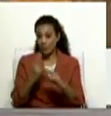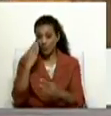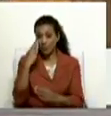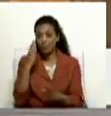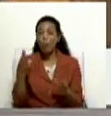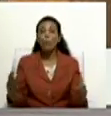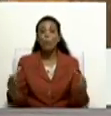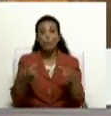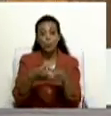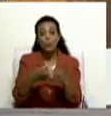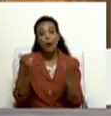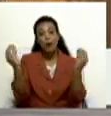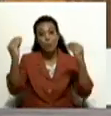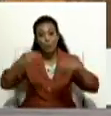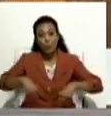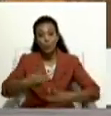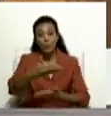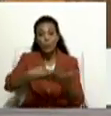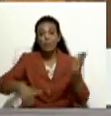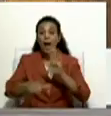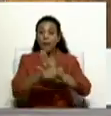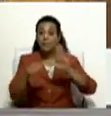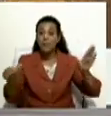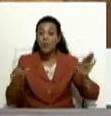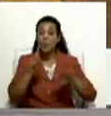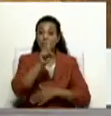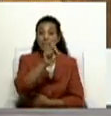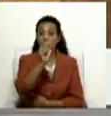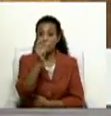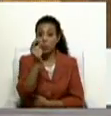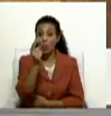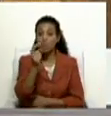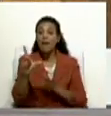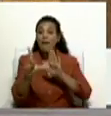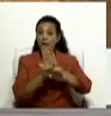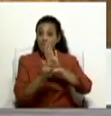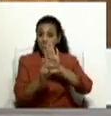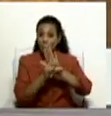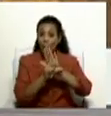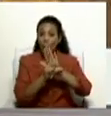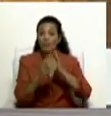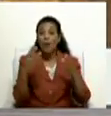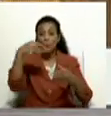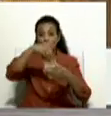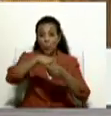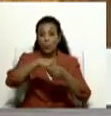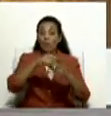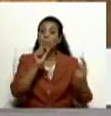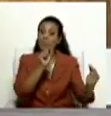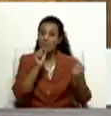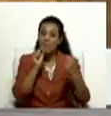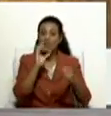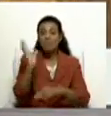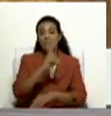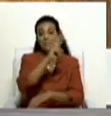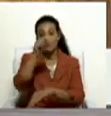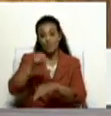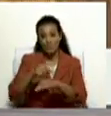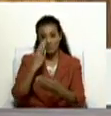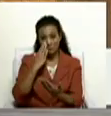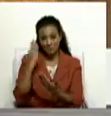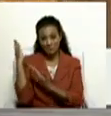conformidad con lo establecido en el artículo 111 del reglamento interior y de debates de la asamblea